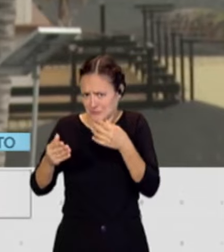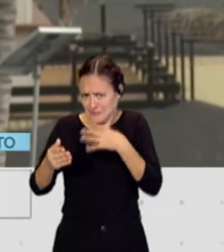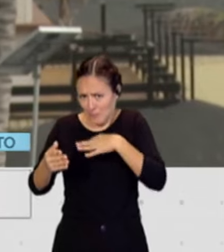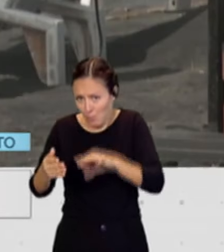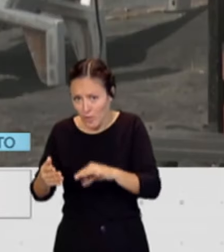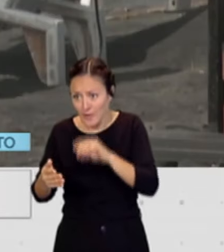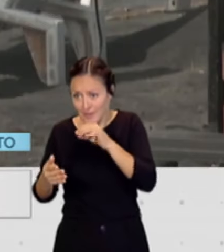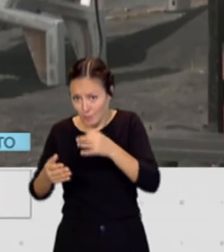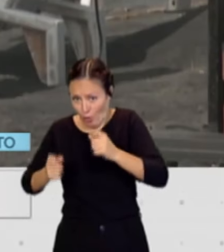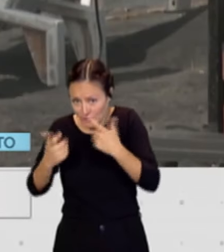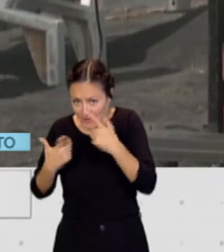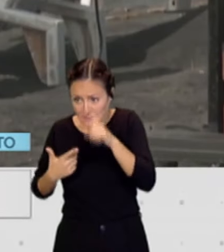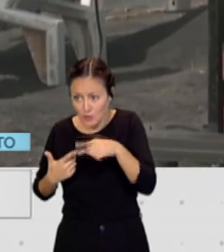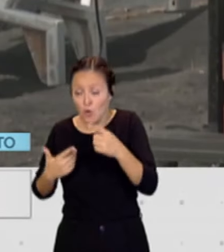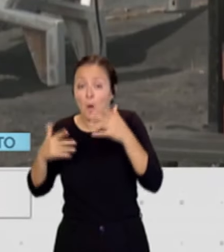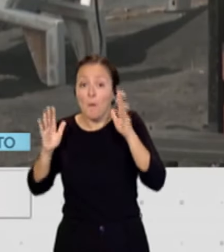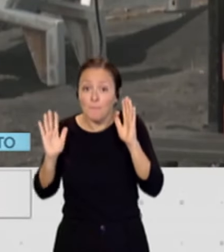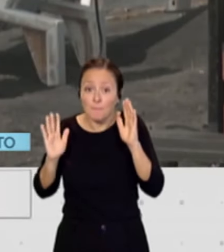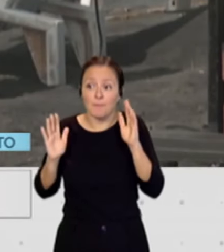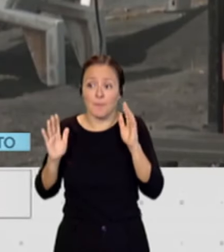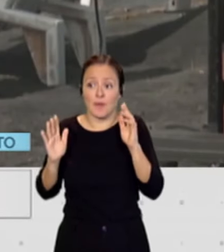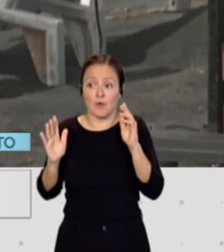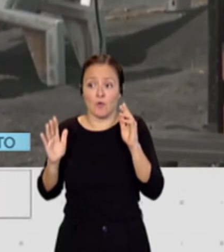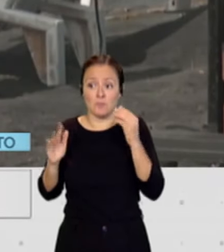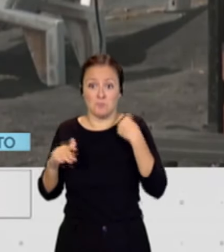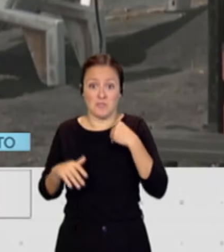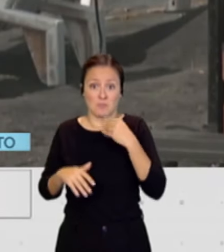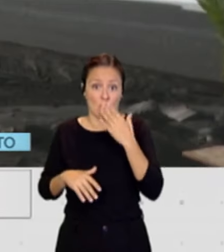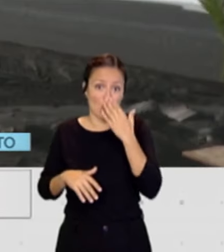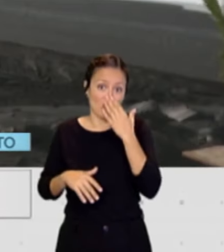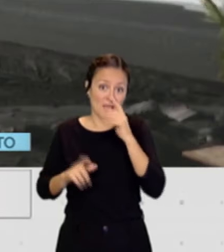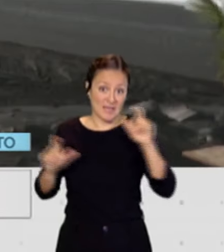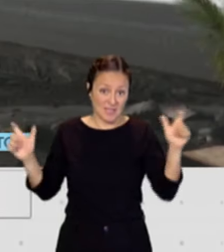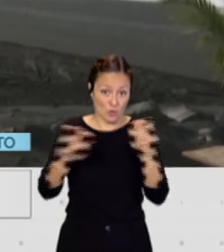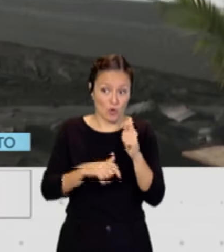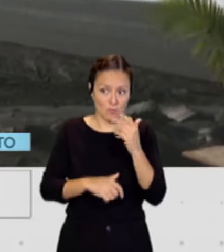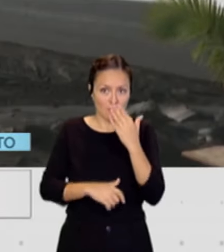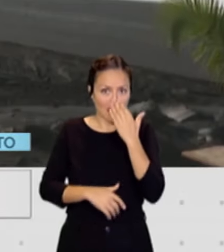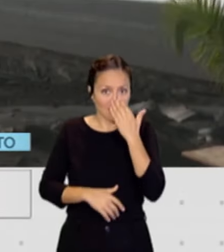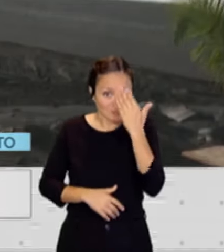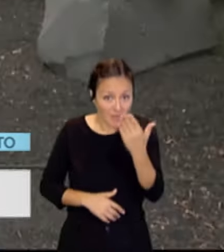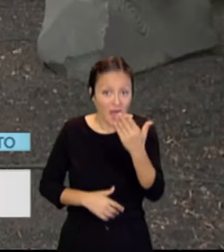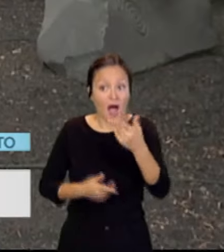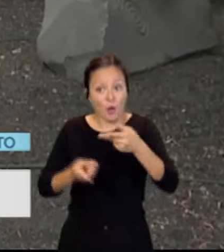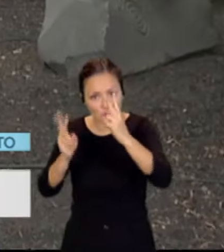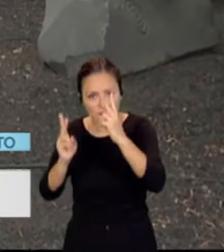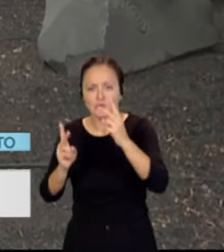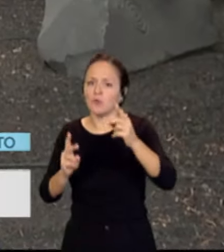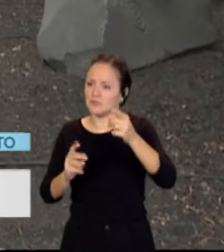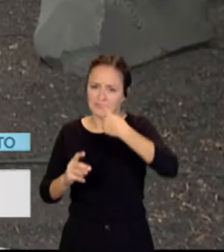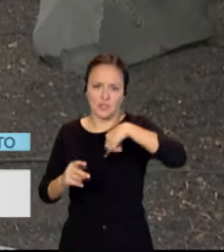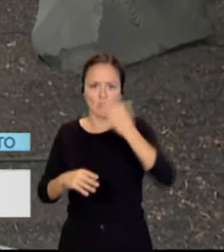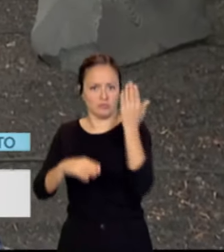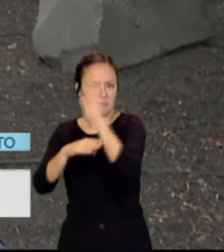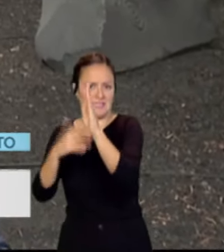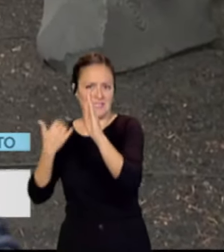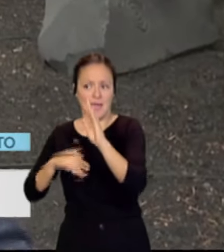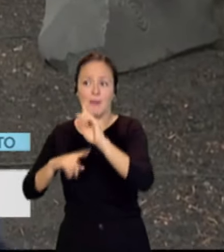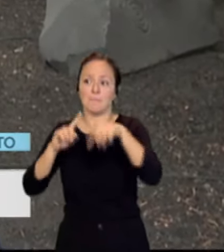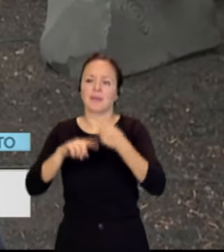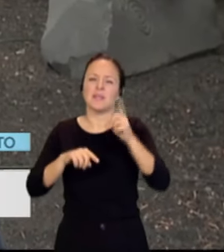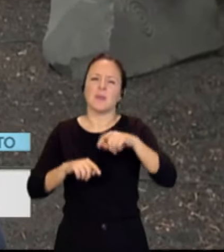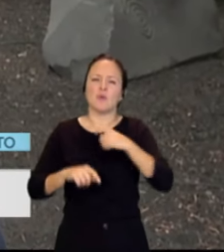de la autorización que necesitan del del PayPal ya la la tiene no Y además una cosa importante Ayer hablamos también de crear un comité de